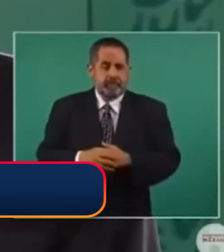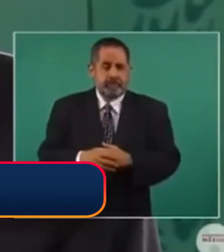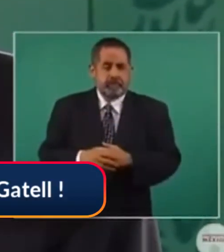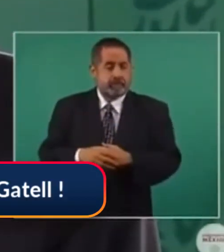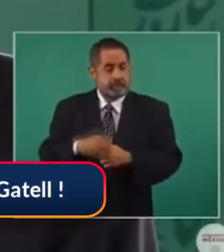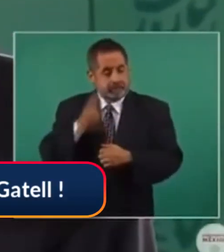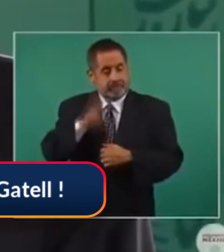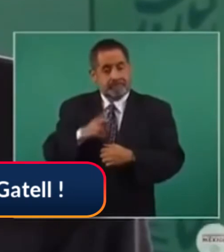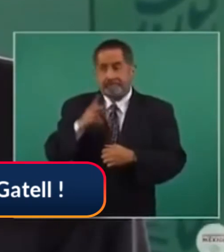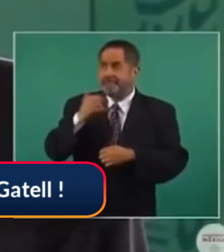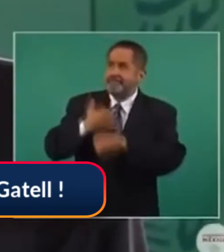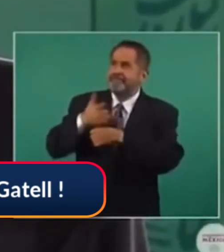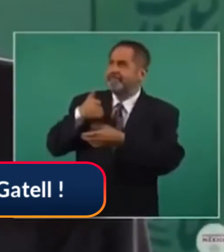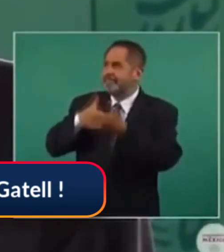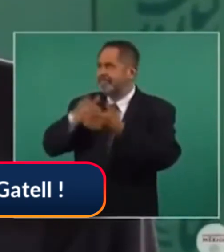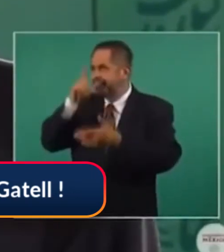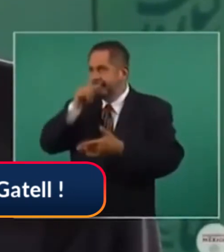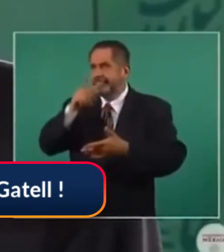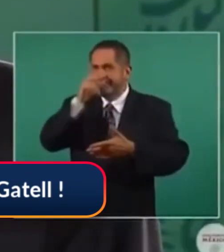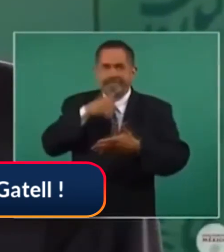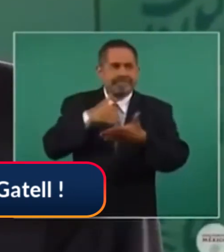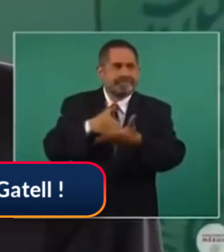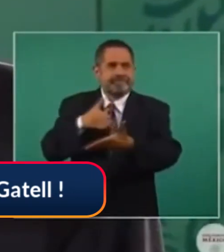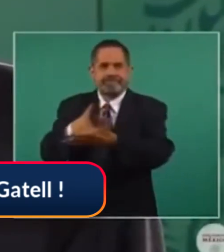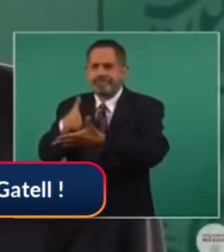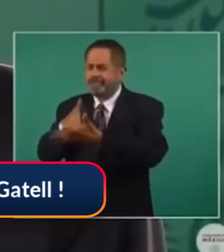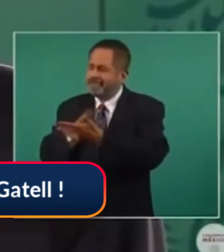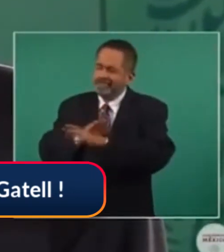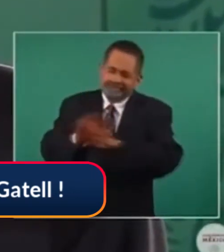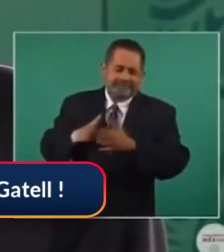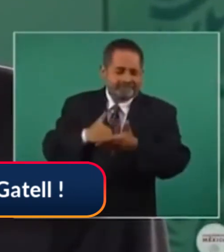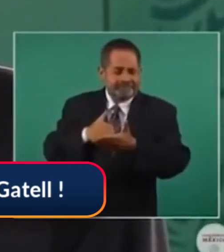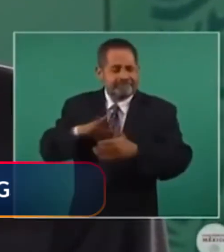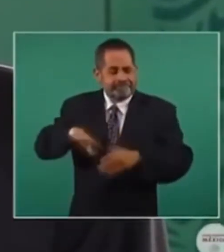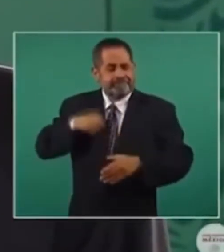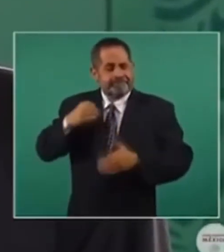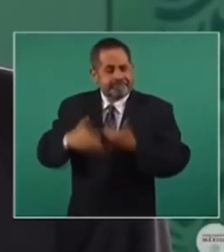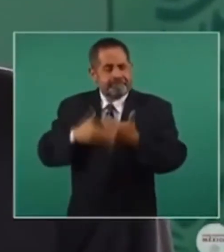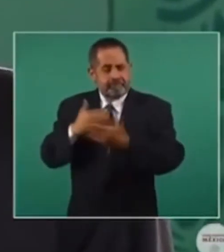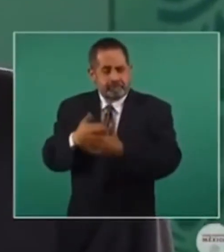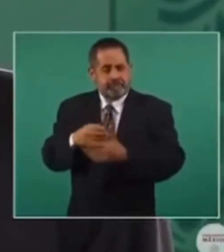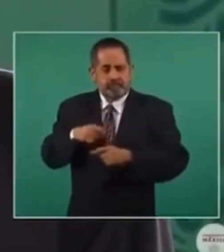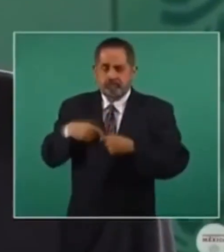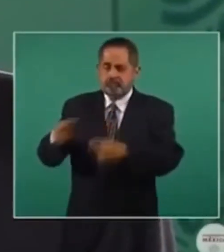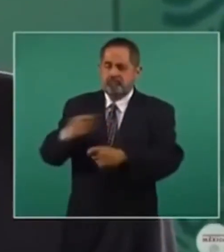enfrentando todos los obstáculos, y que vamos a